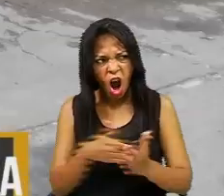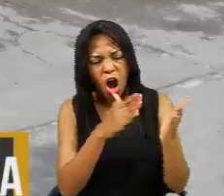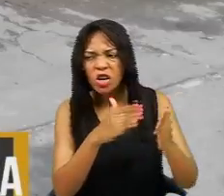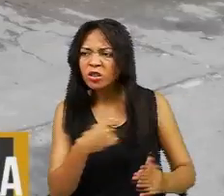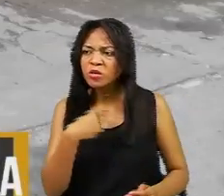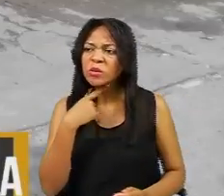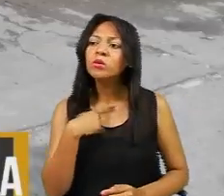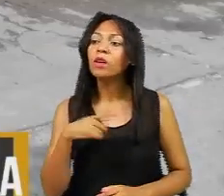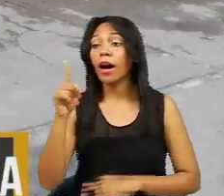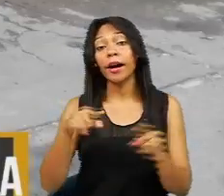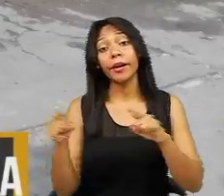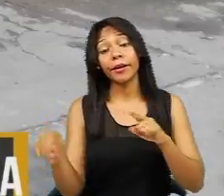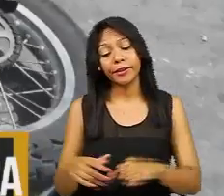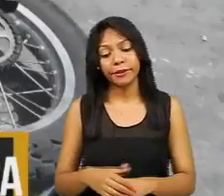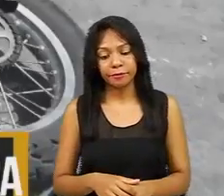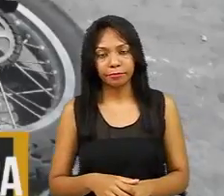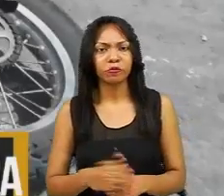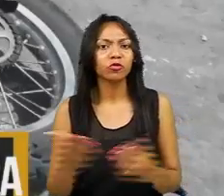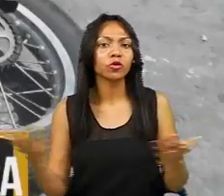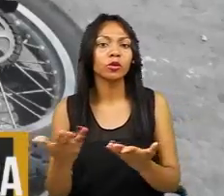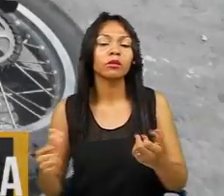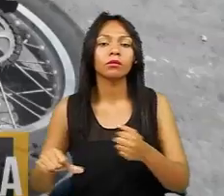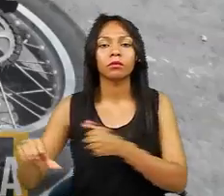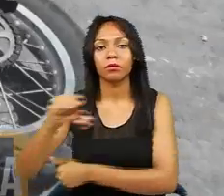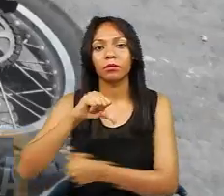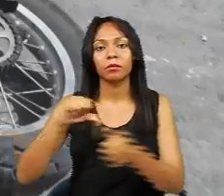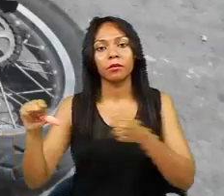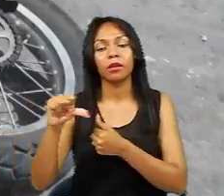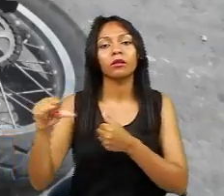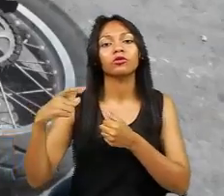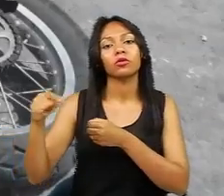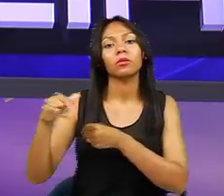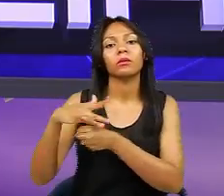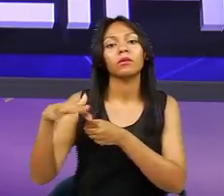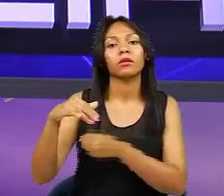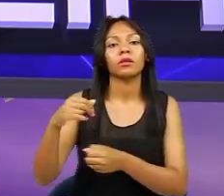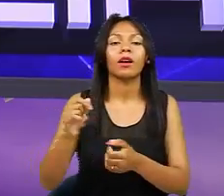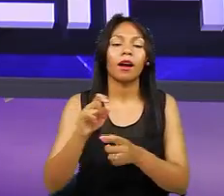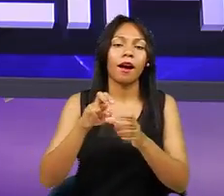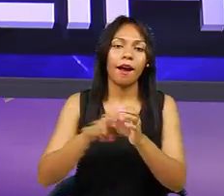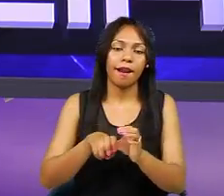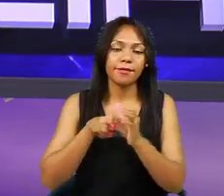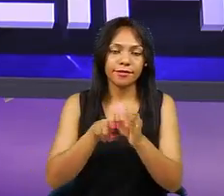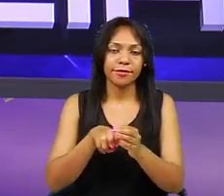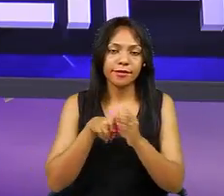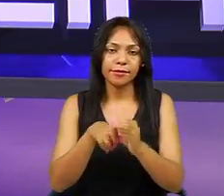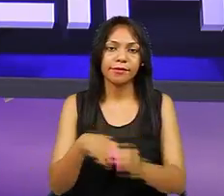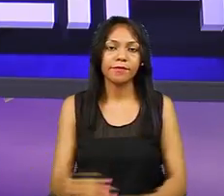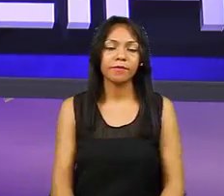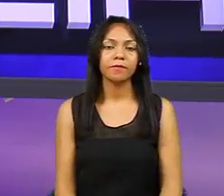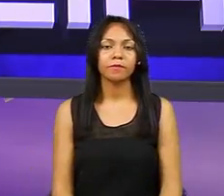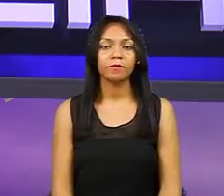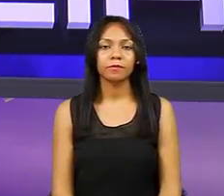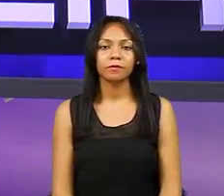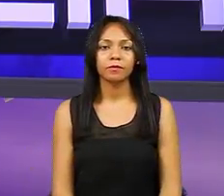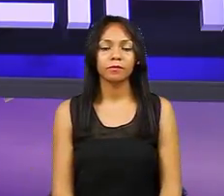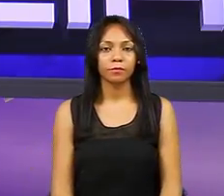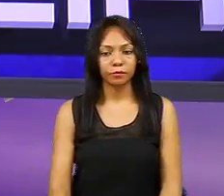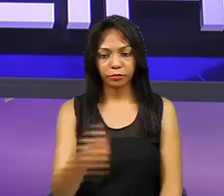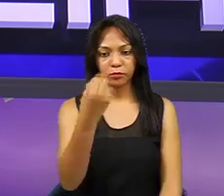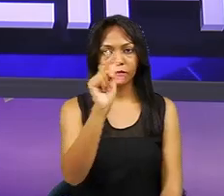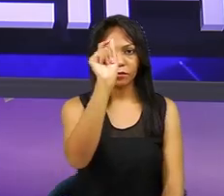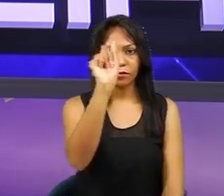ciudadanos. Los hechos se registraron en el parque principal del barrio Las Granjas. Y mucha atención, 12 y 18